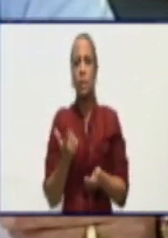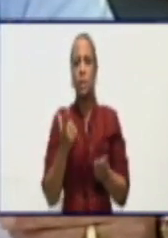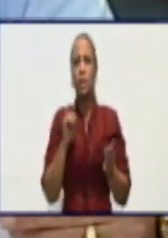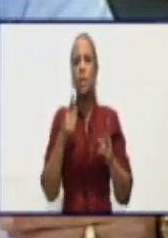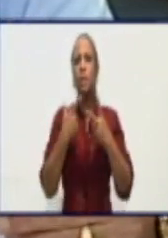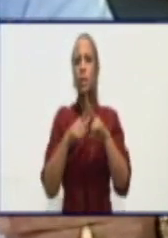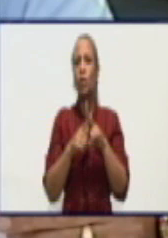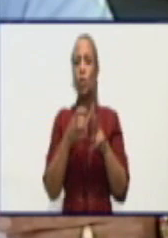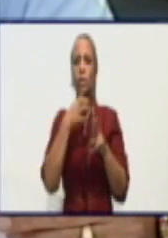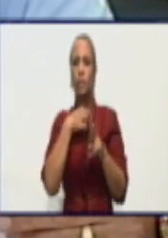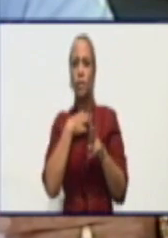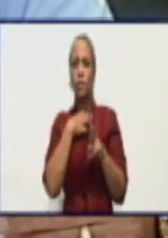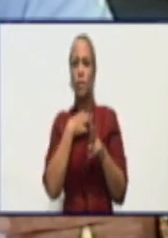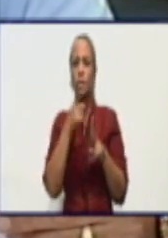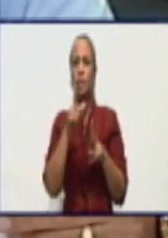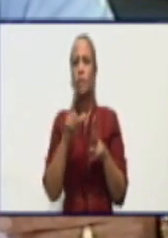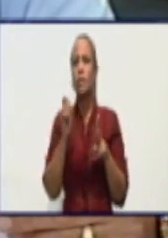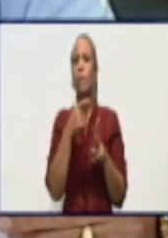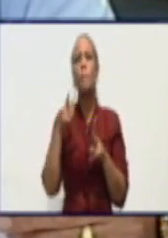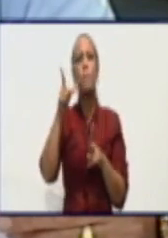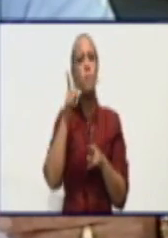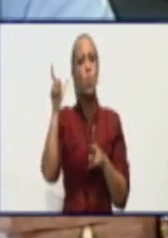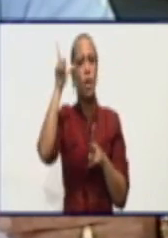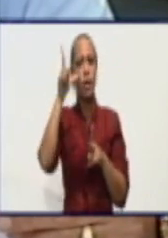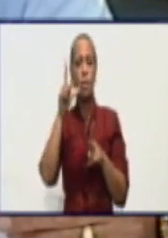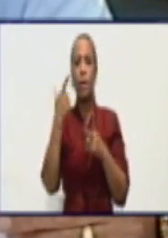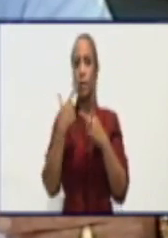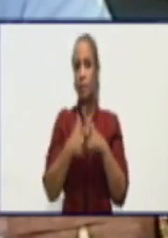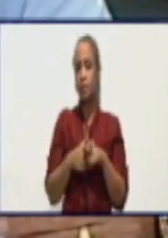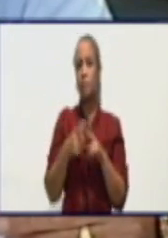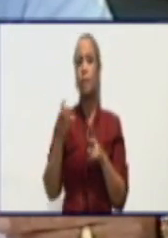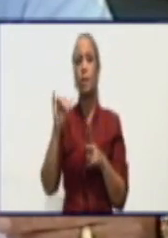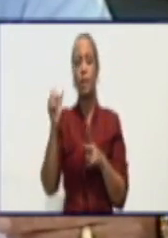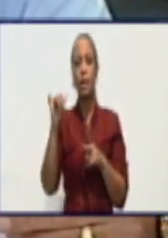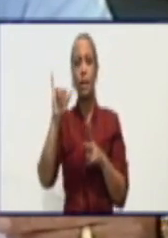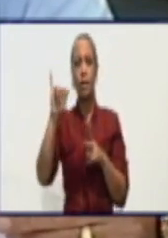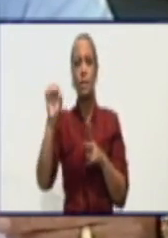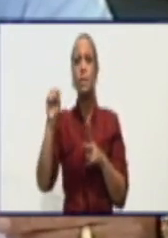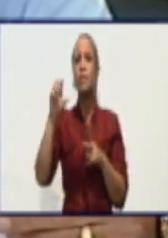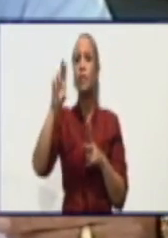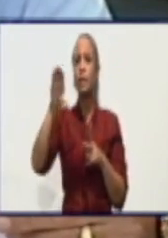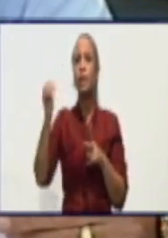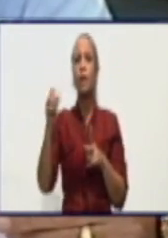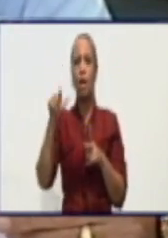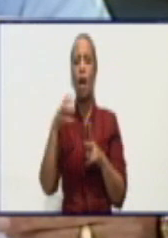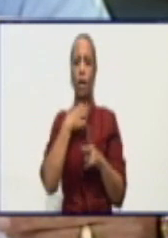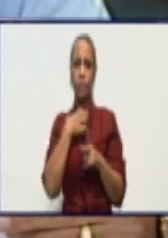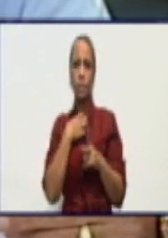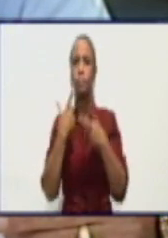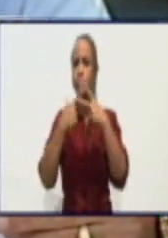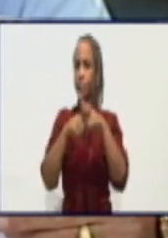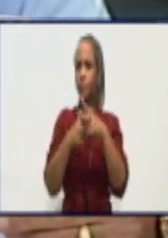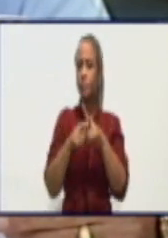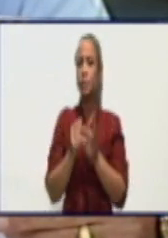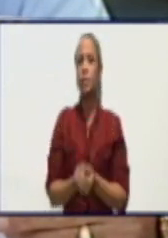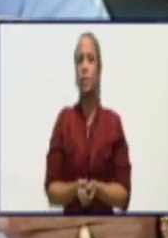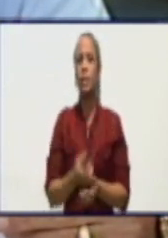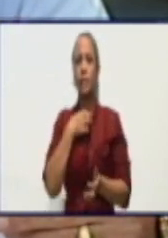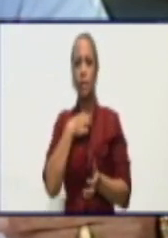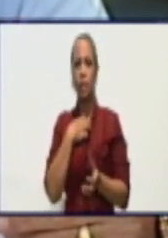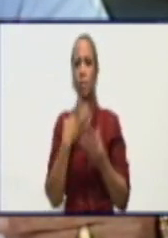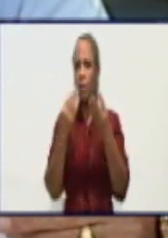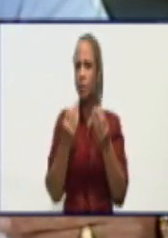alimenta el municipio de Guayarriba y El Isca, que está también previsto dentro de los planes de mantenimiento, porque son municipios, circuitos que tienen gran cantidad de